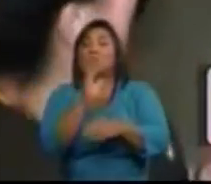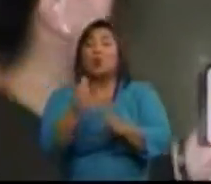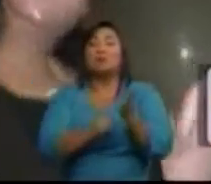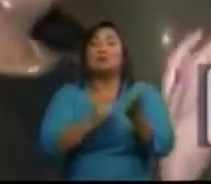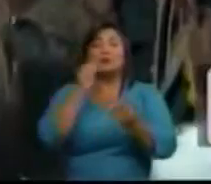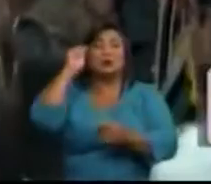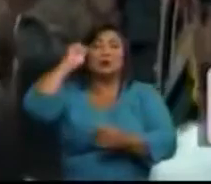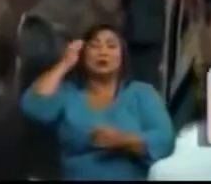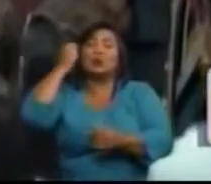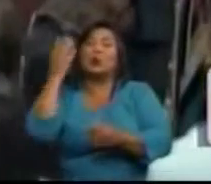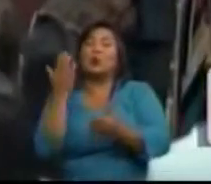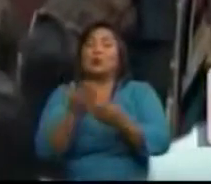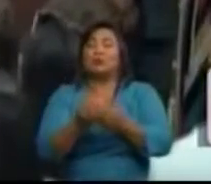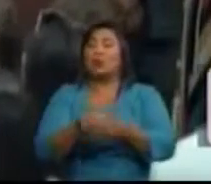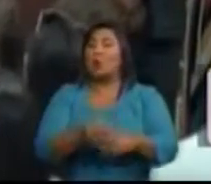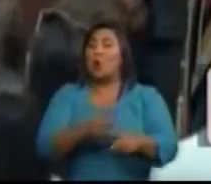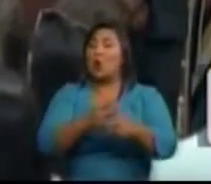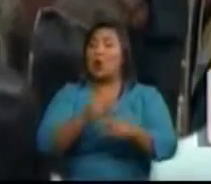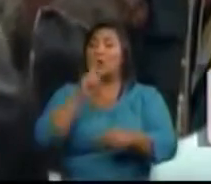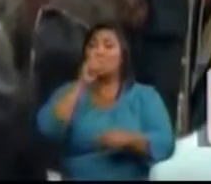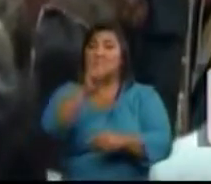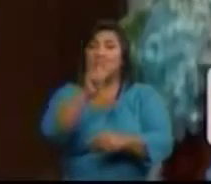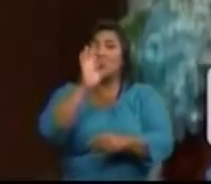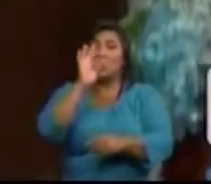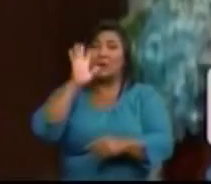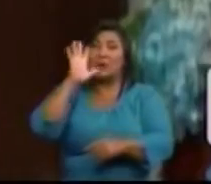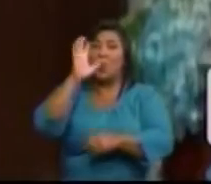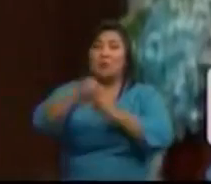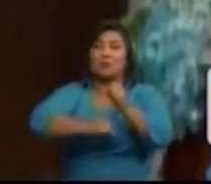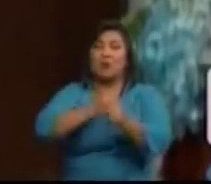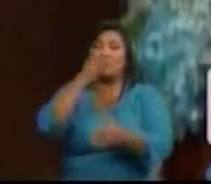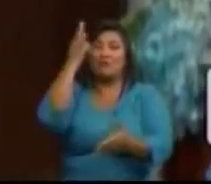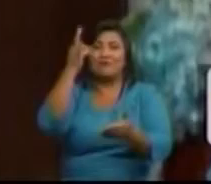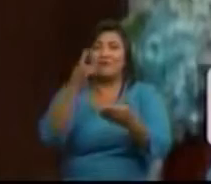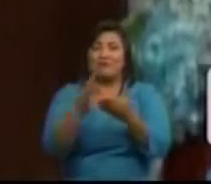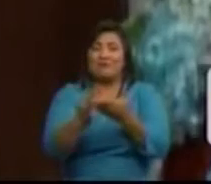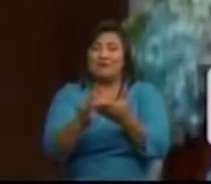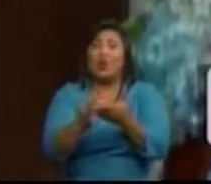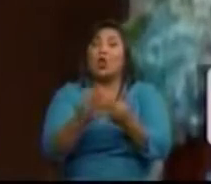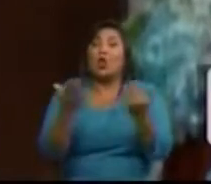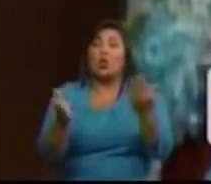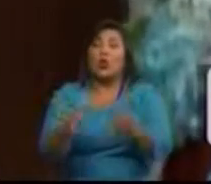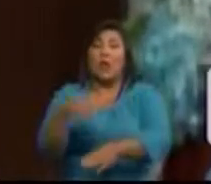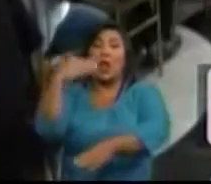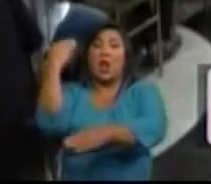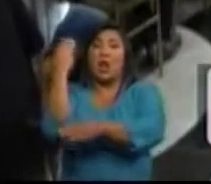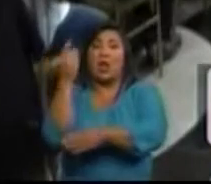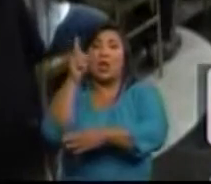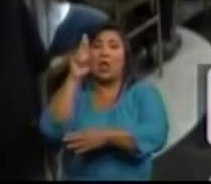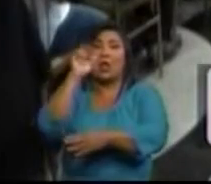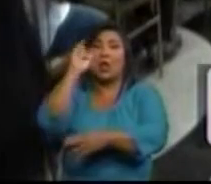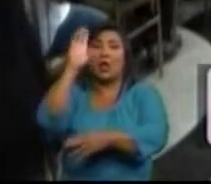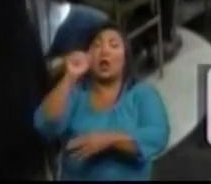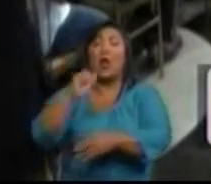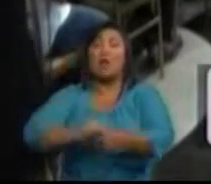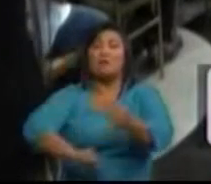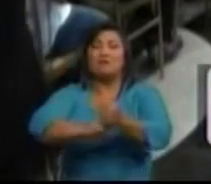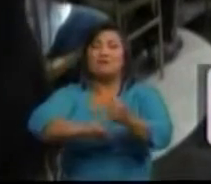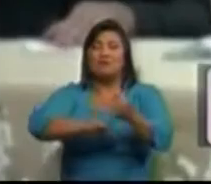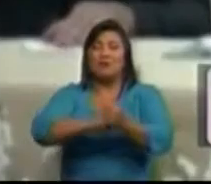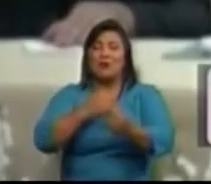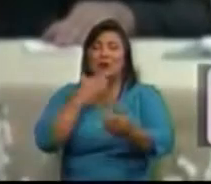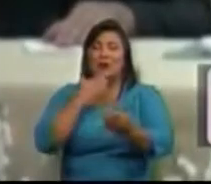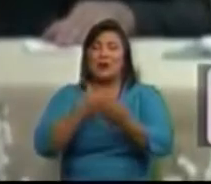sesión extraordinaria de consejo por los 195 años de cantonización, en la que el alcalde Darío Macas agradeció el apoyo del gobierno